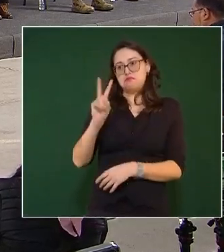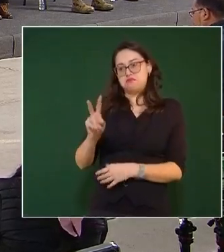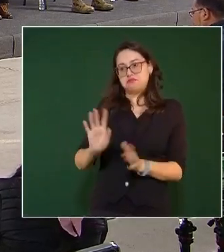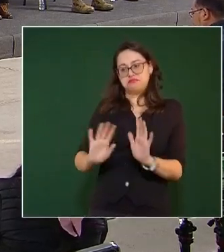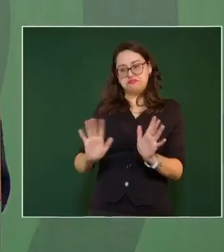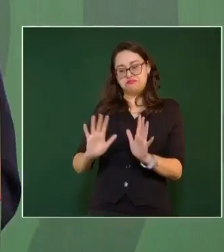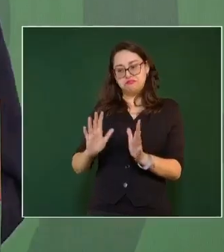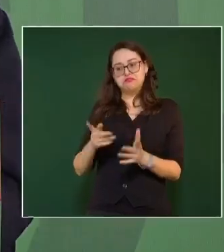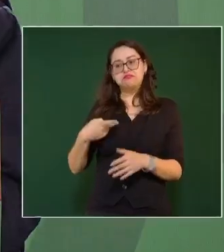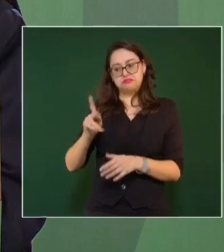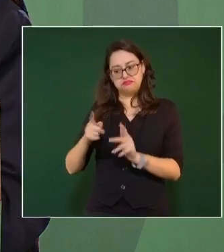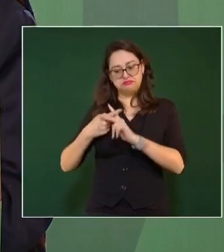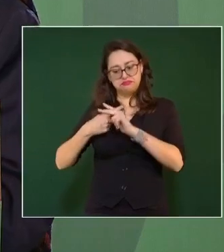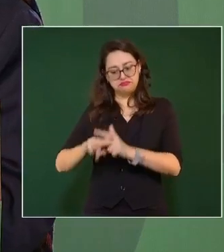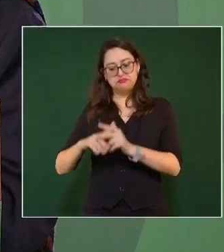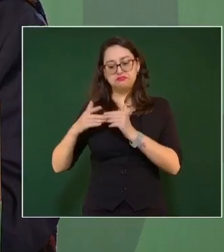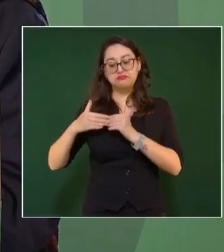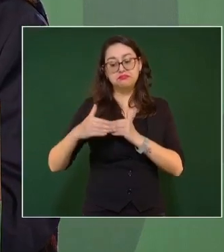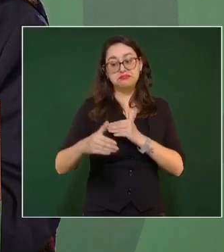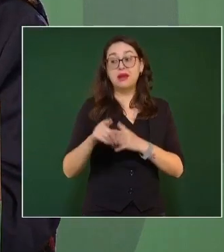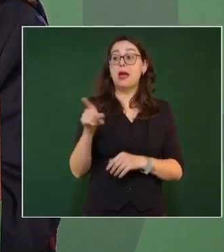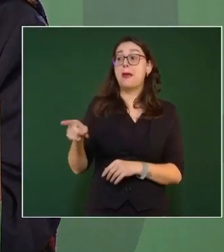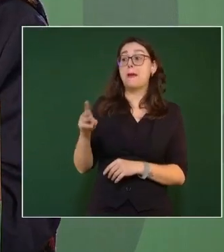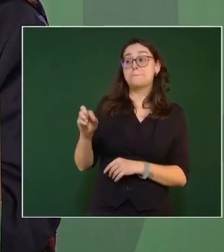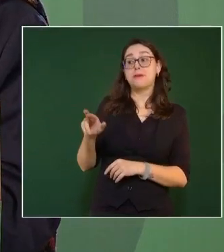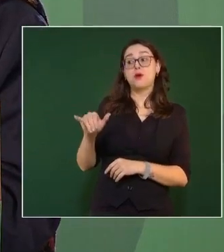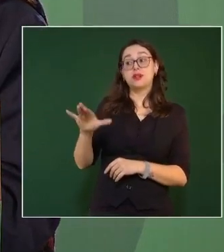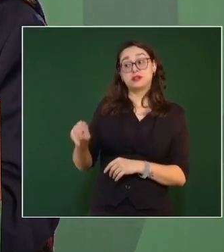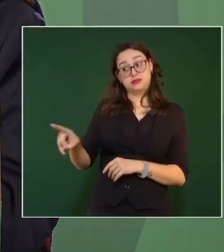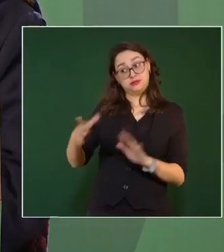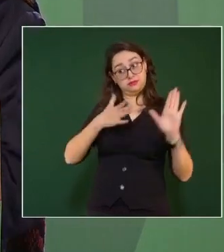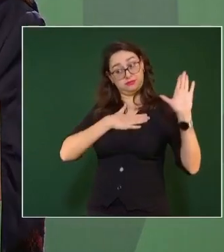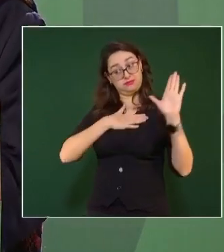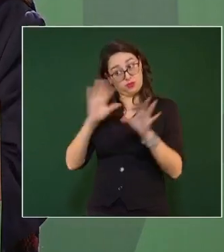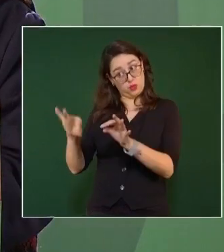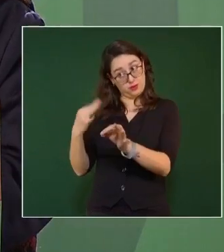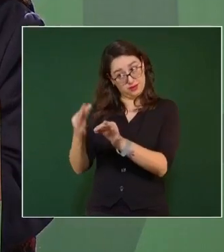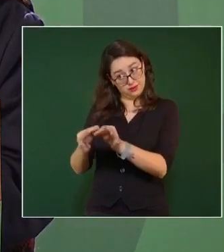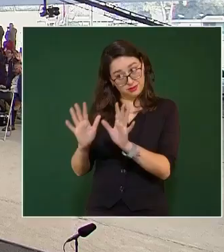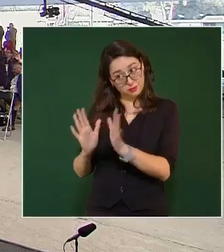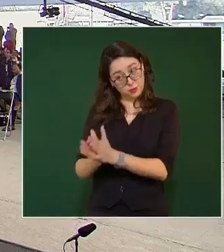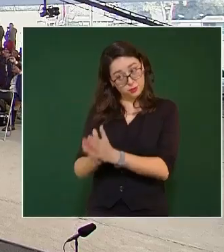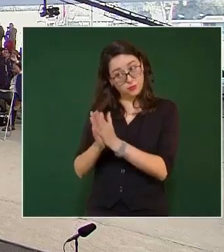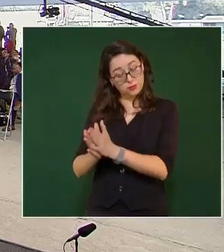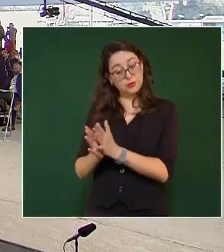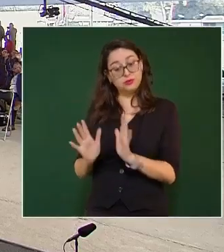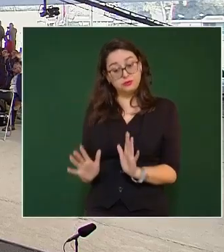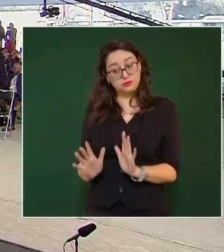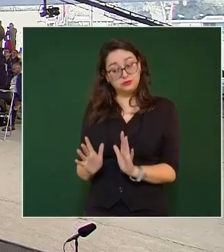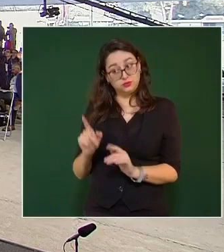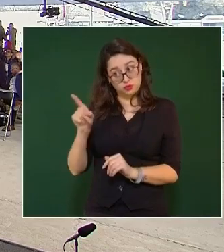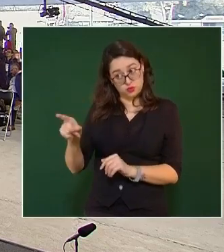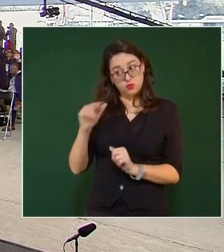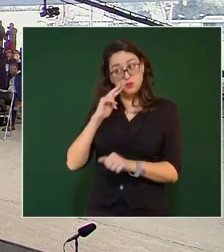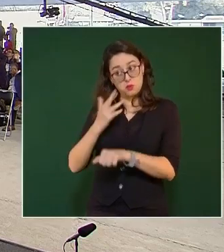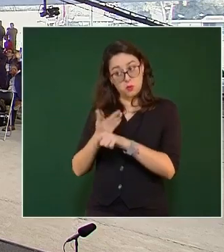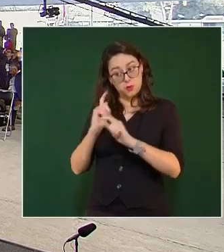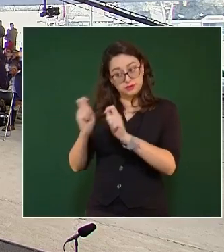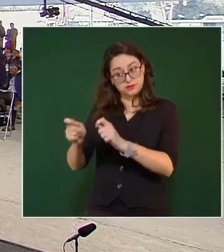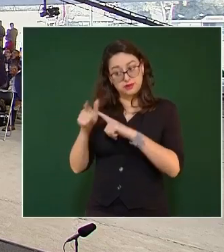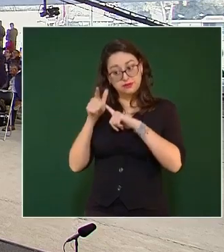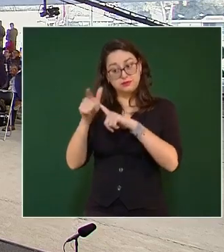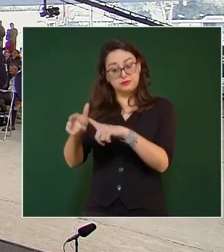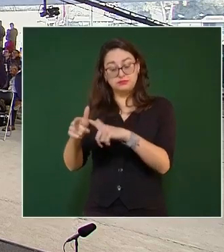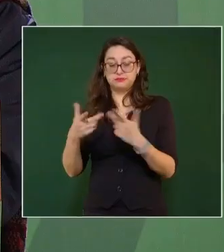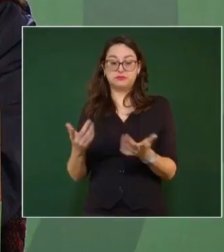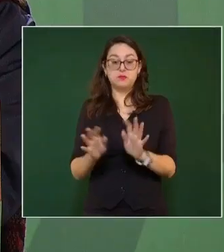la obra y los compromisos se cumplen, pero va a ser de mucha utilidad para el